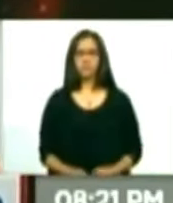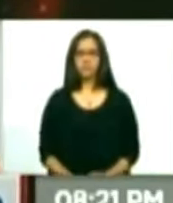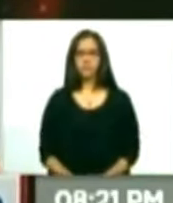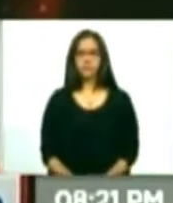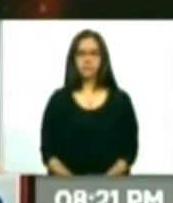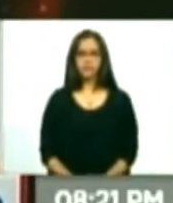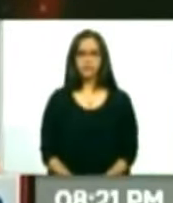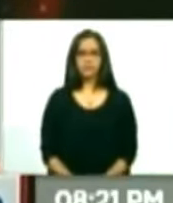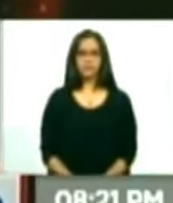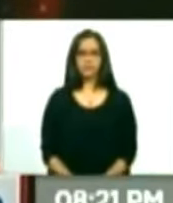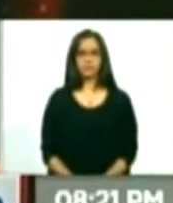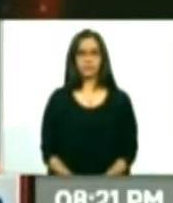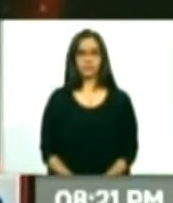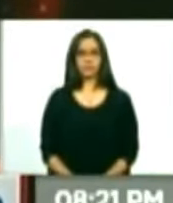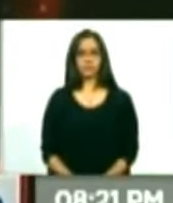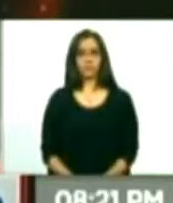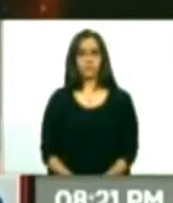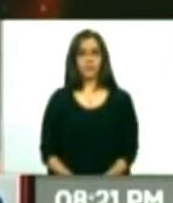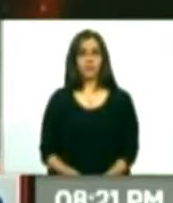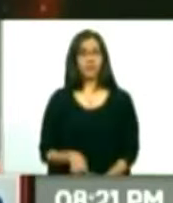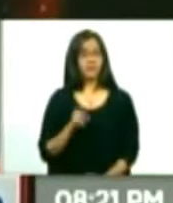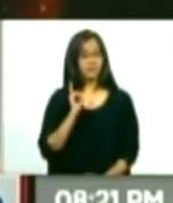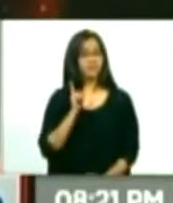Ya van a salir mal los que tenían la bulla.